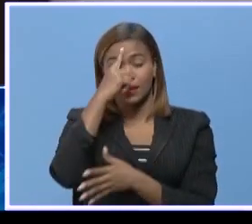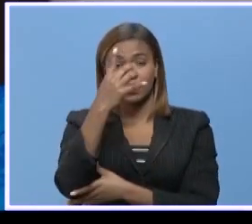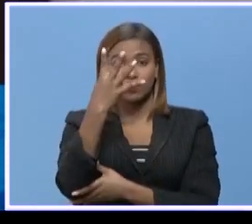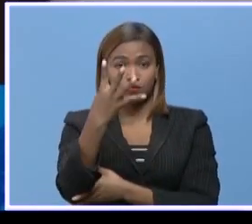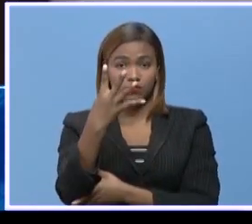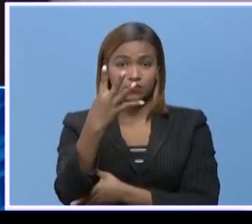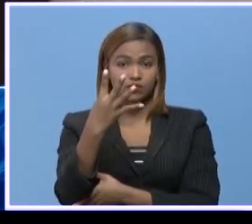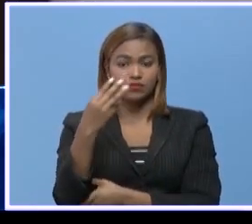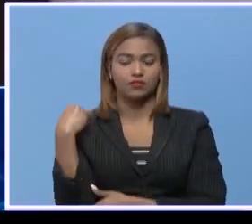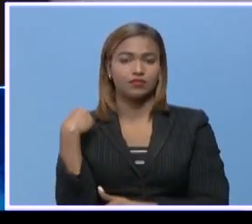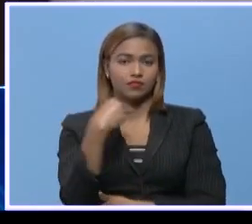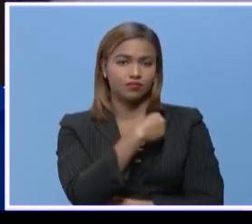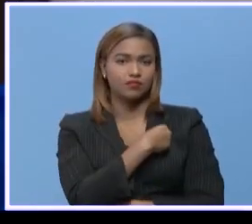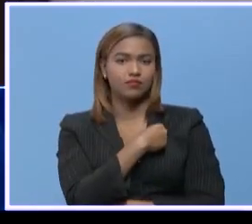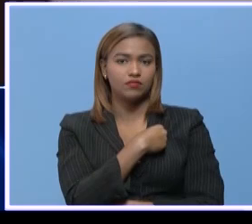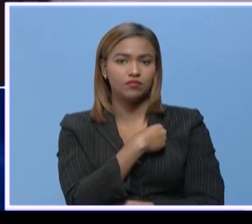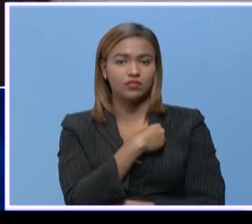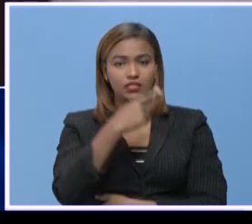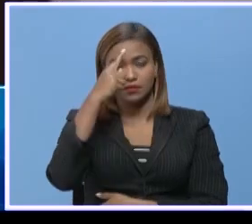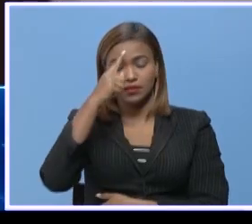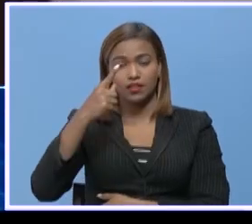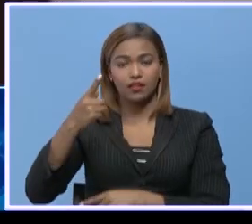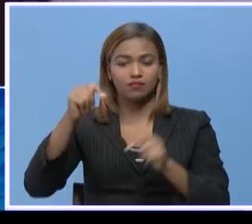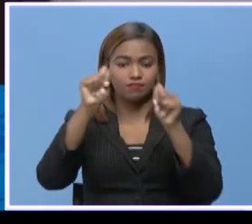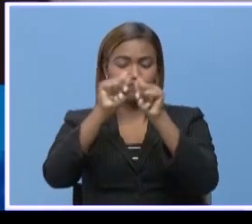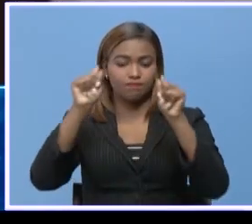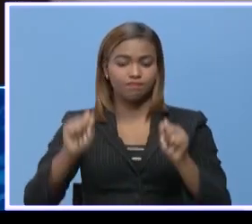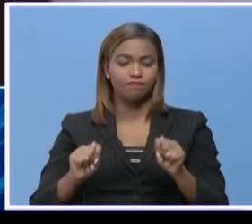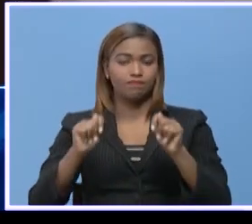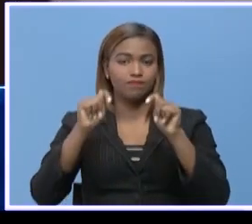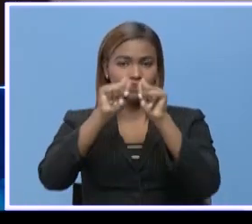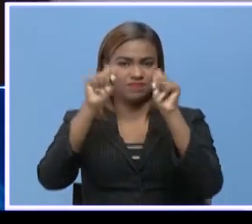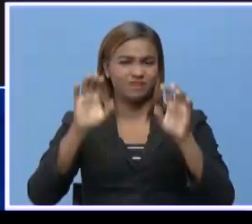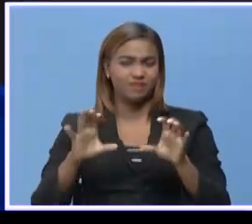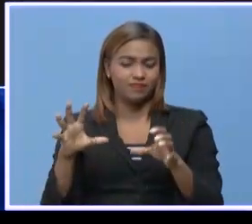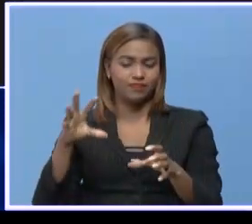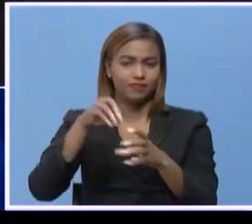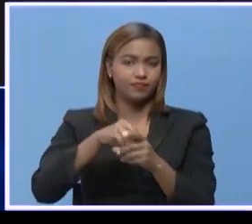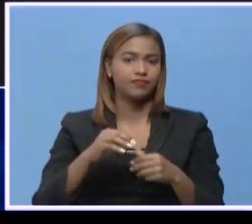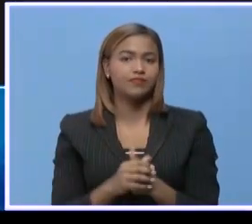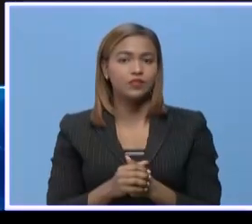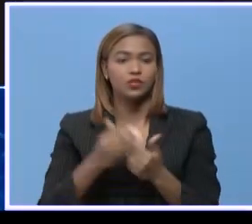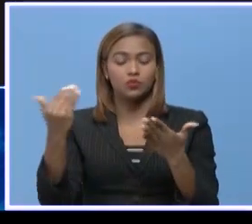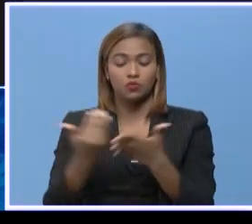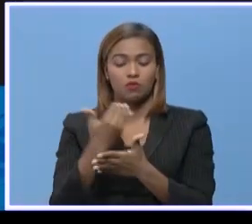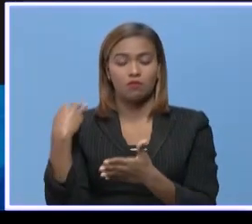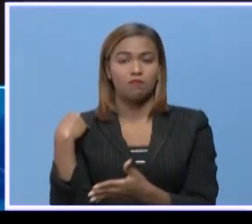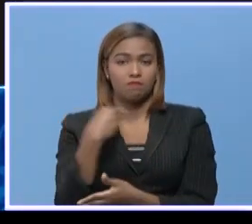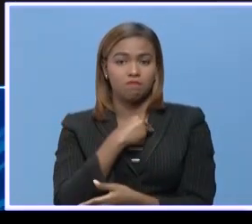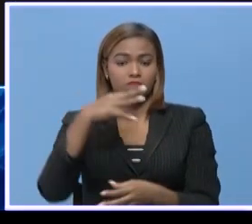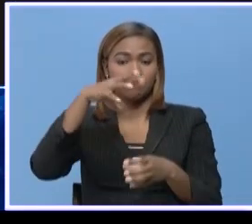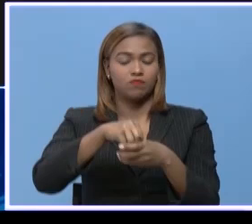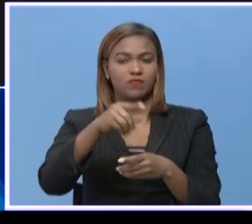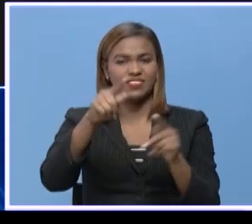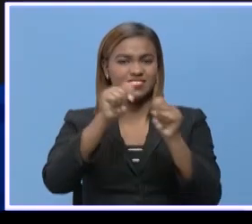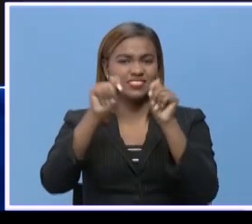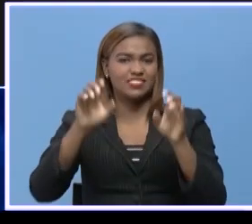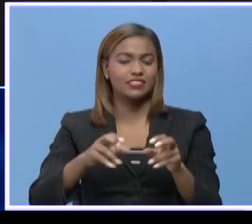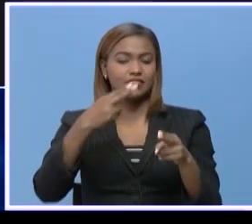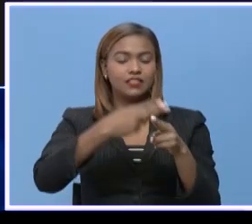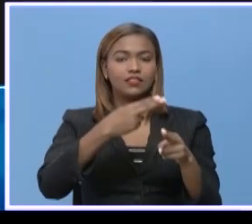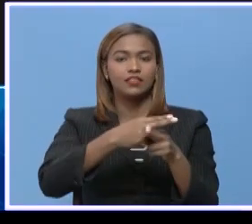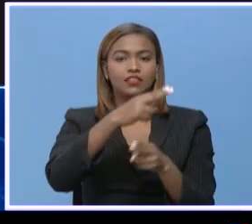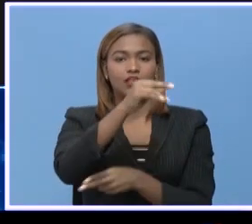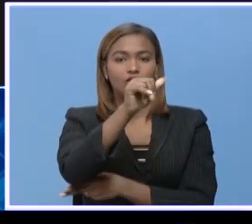4 miembros para el Tribunal Constitucional. Los nuevos integrantes del Tribunal Constitucional son